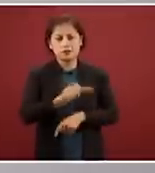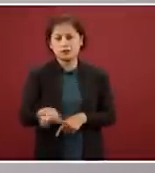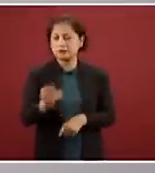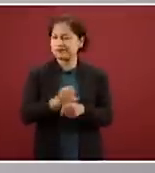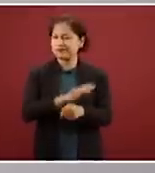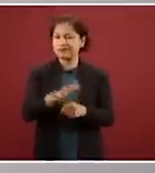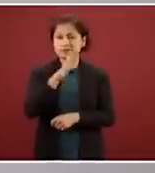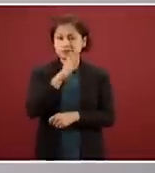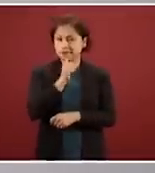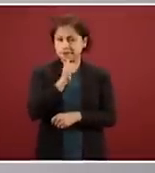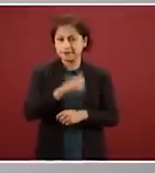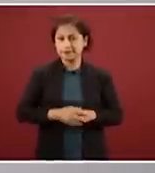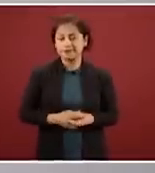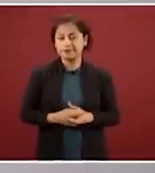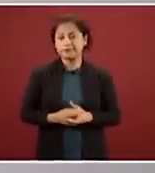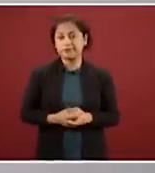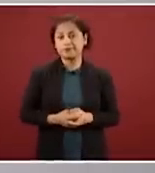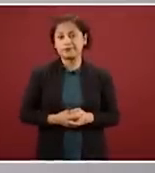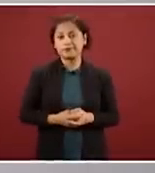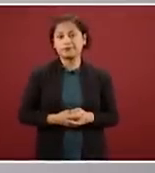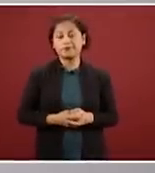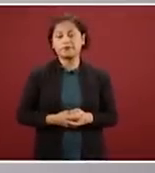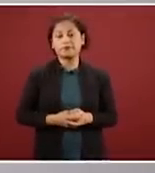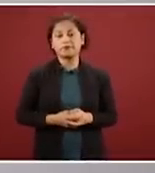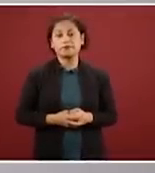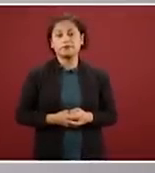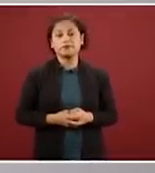No se deben de comprar